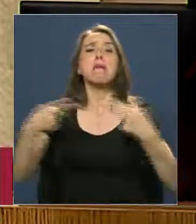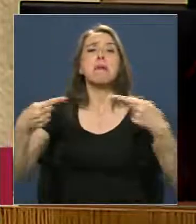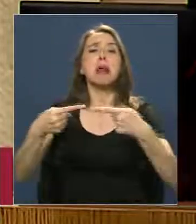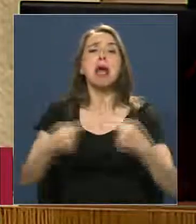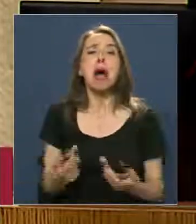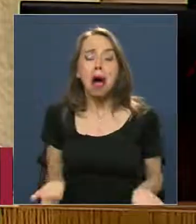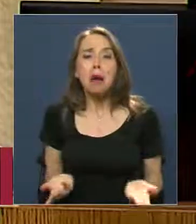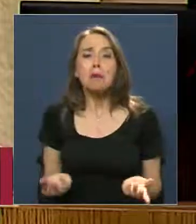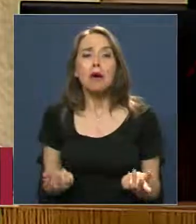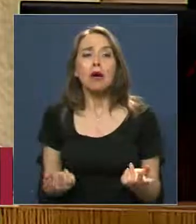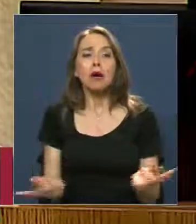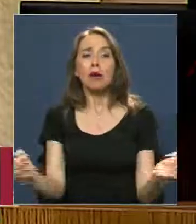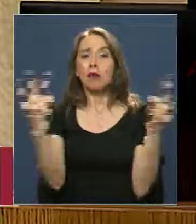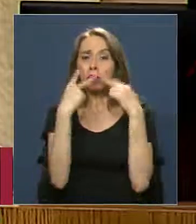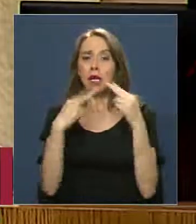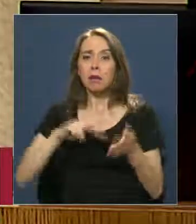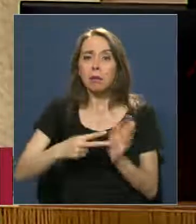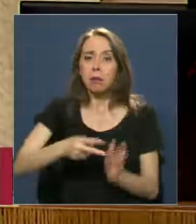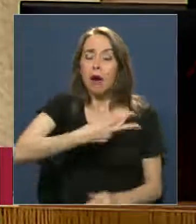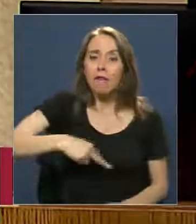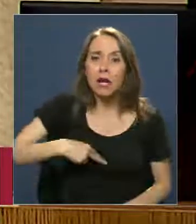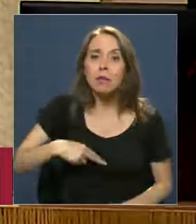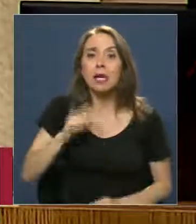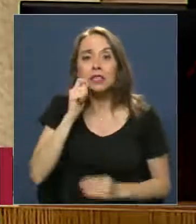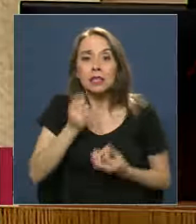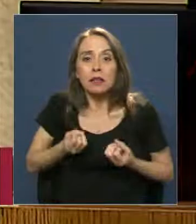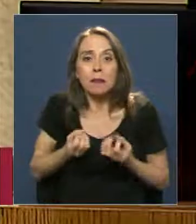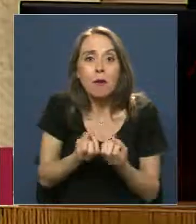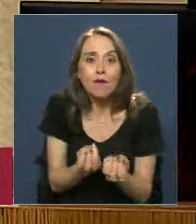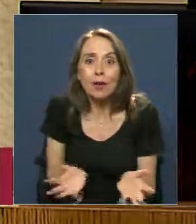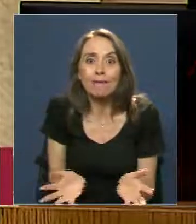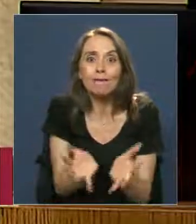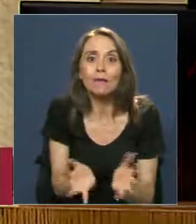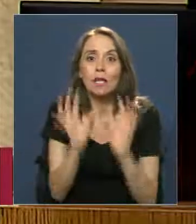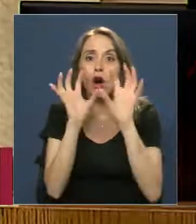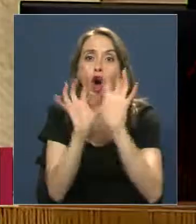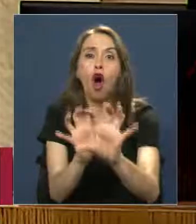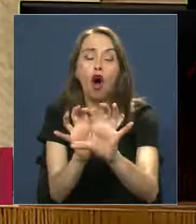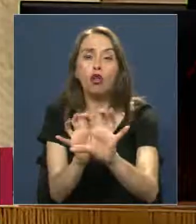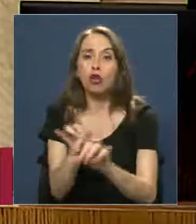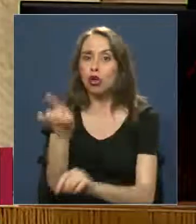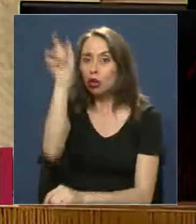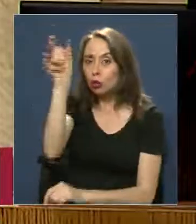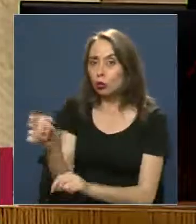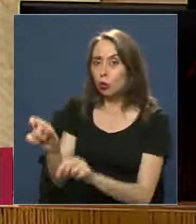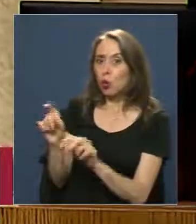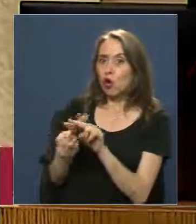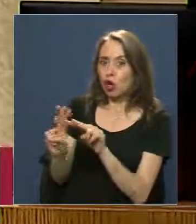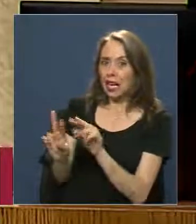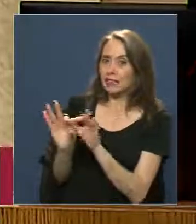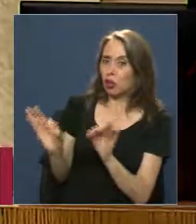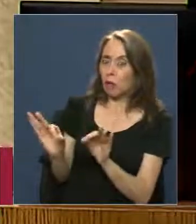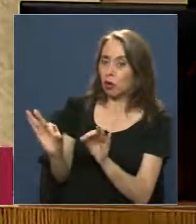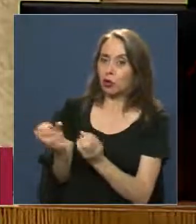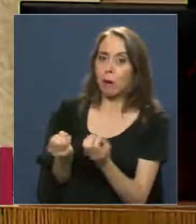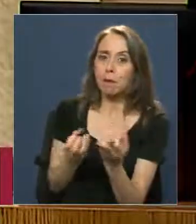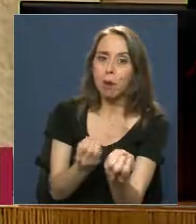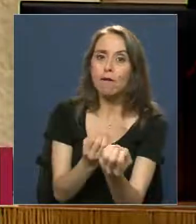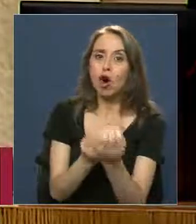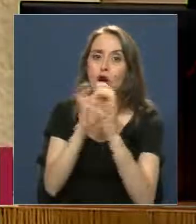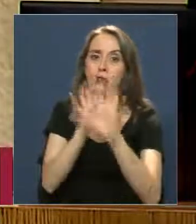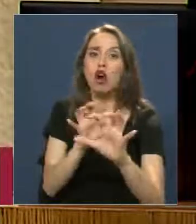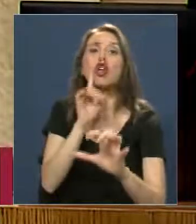no ve nuestros problemas. Incitación al odio. Conductas que incitan al odio de las Fuerzas